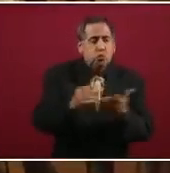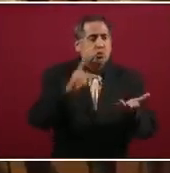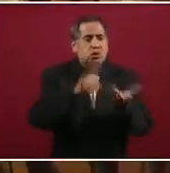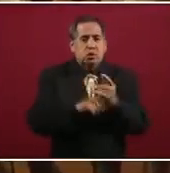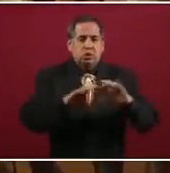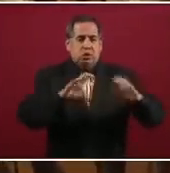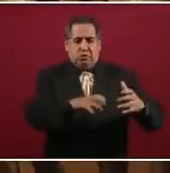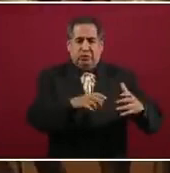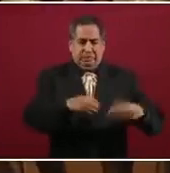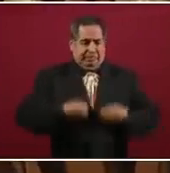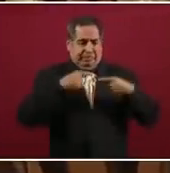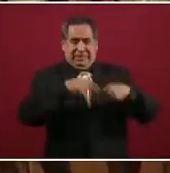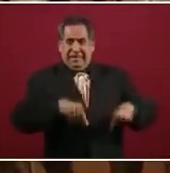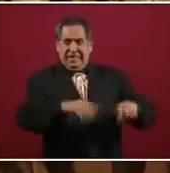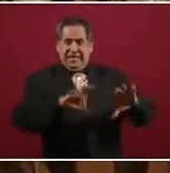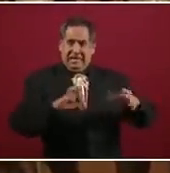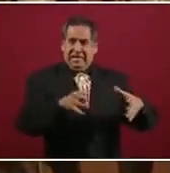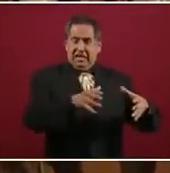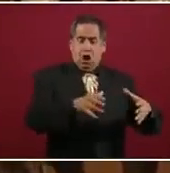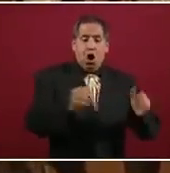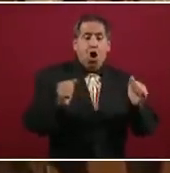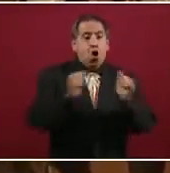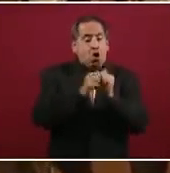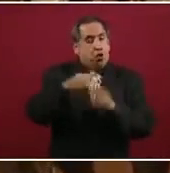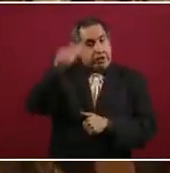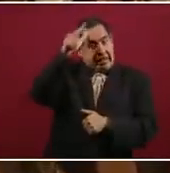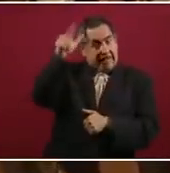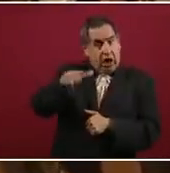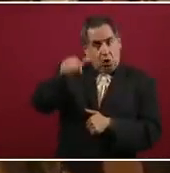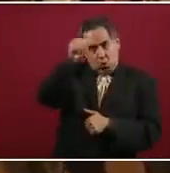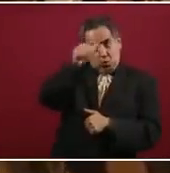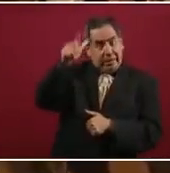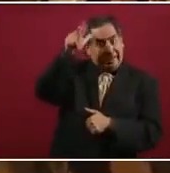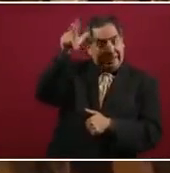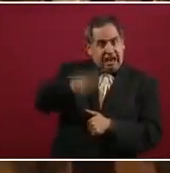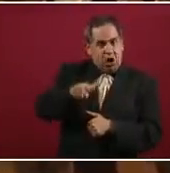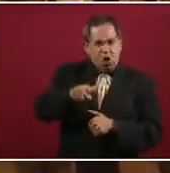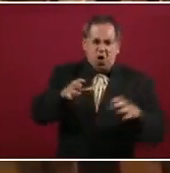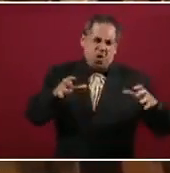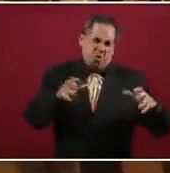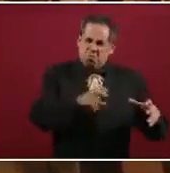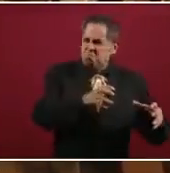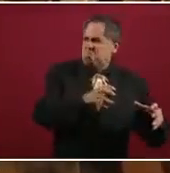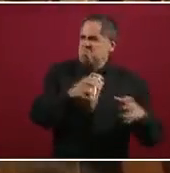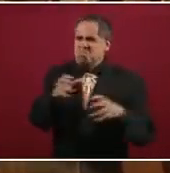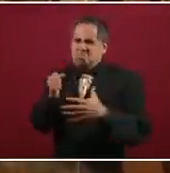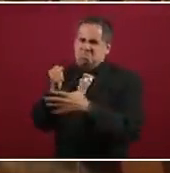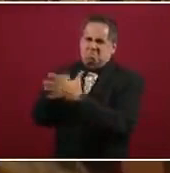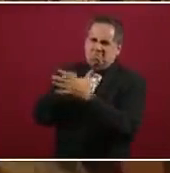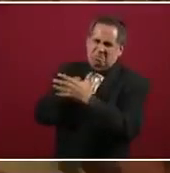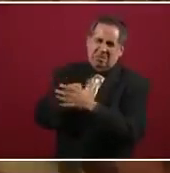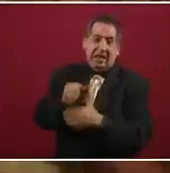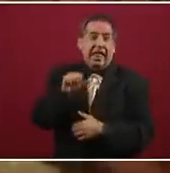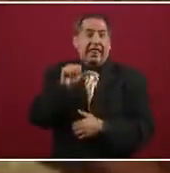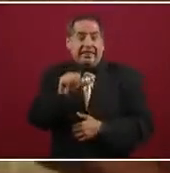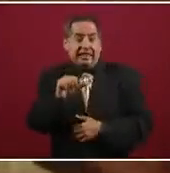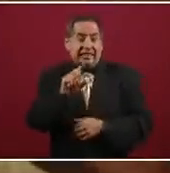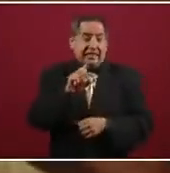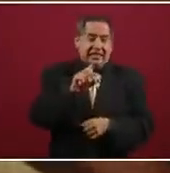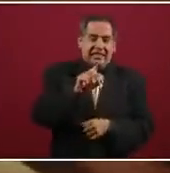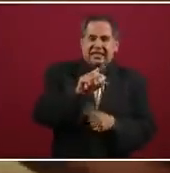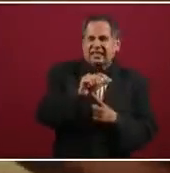comuneros, que junto con el cura Hidalgo destruyeron entre el 16 de septiembre y el 28 de